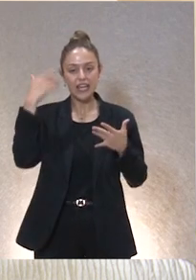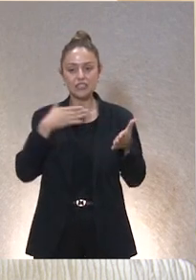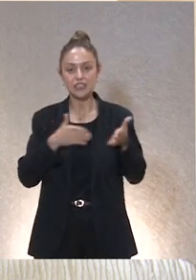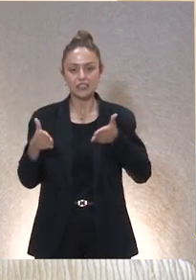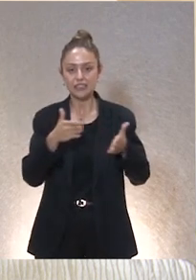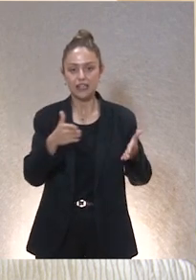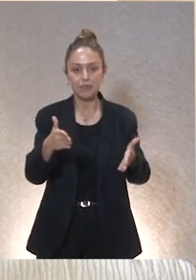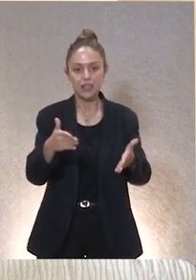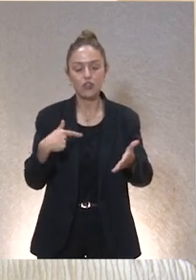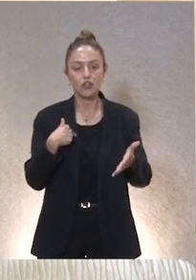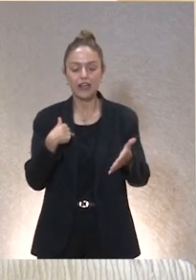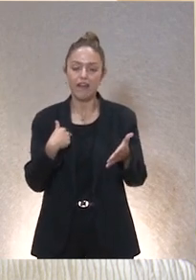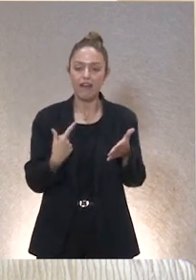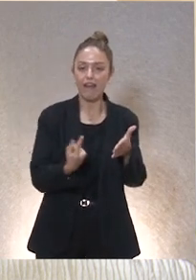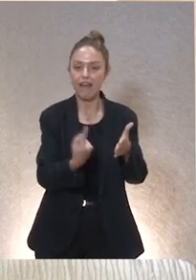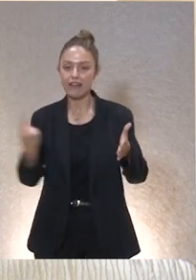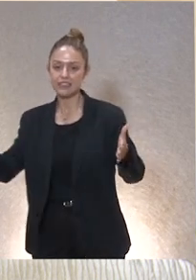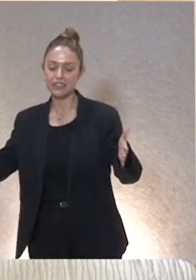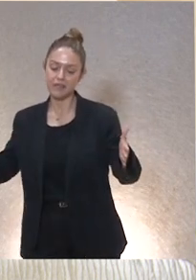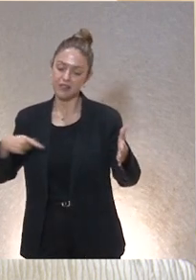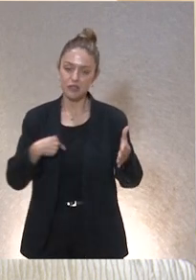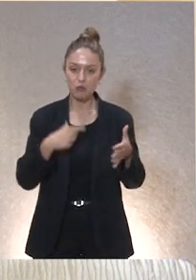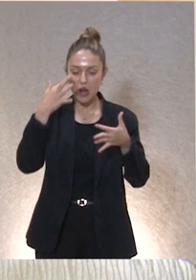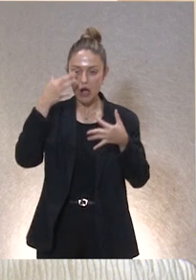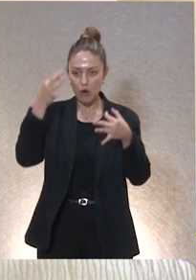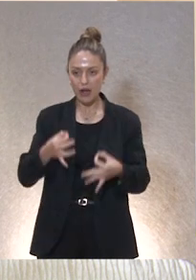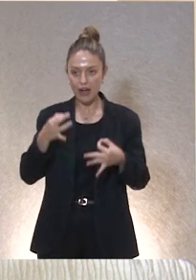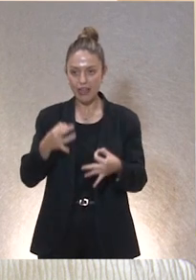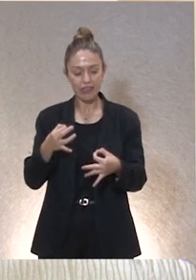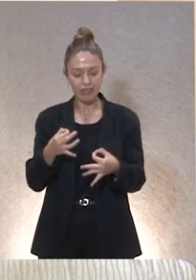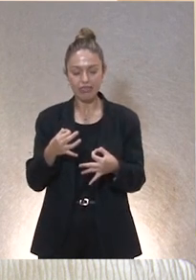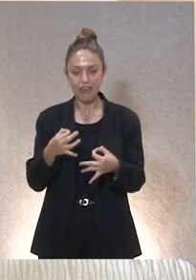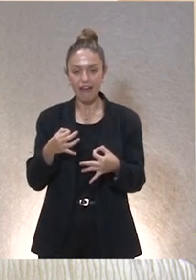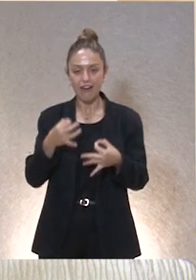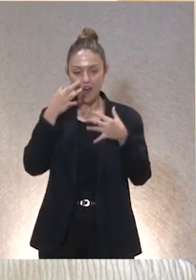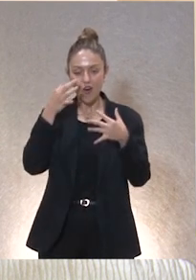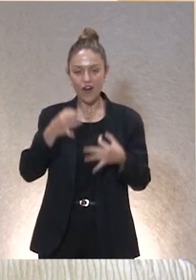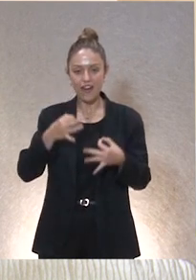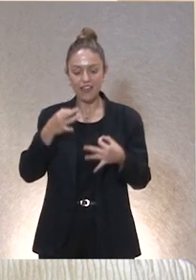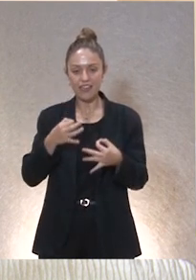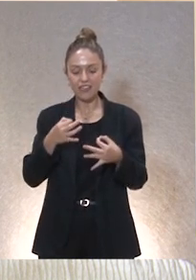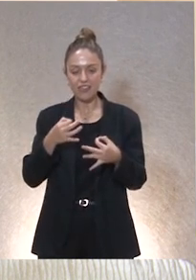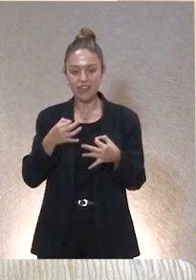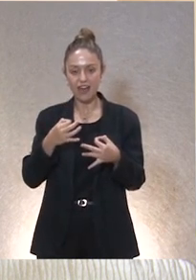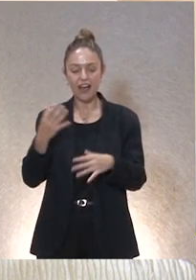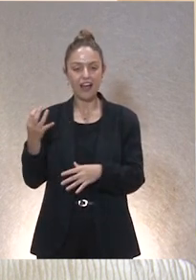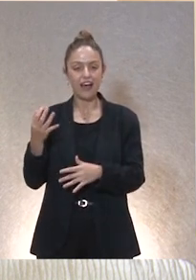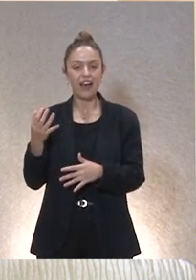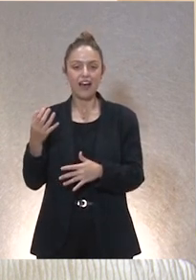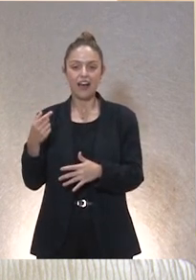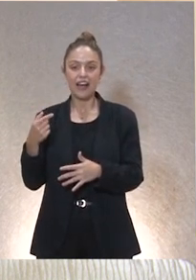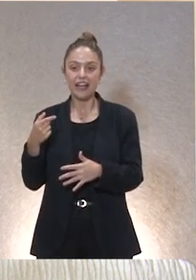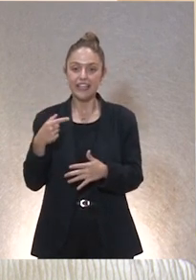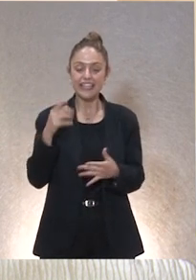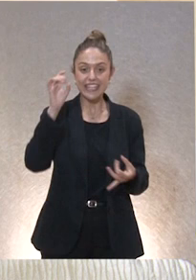evita extravíos con una coherencia lógica impecable esa coherencia se extiende cuando trasladas las